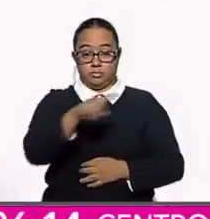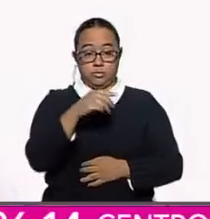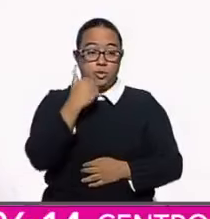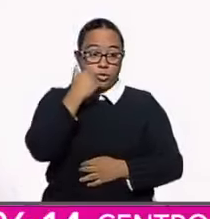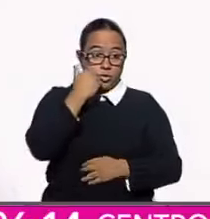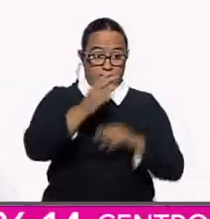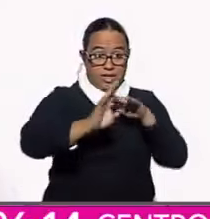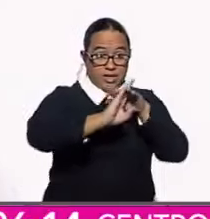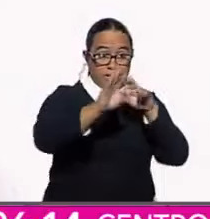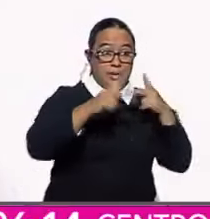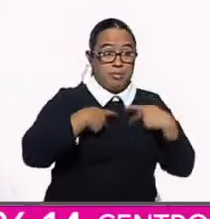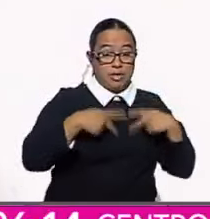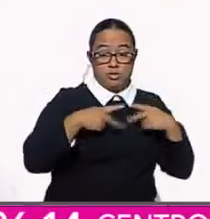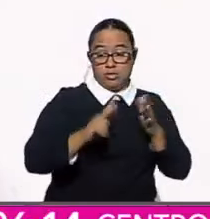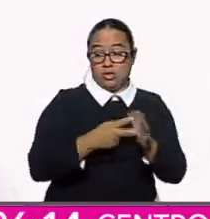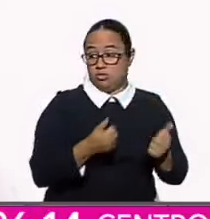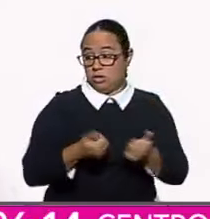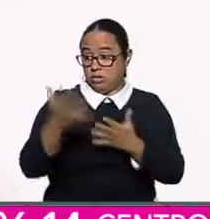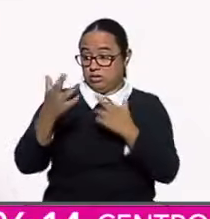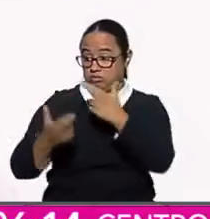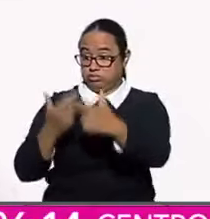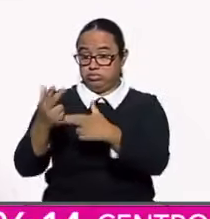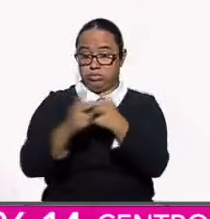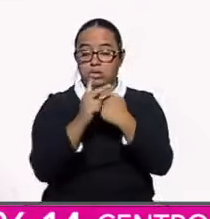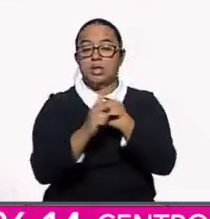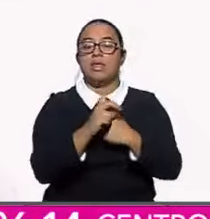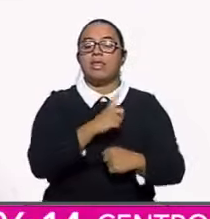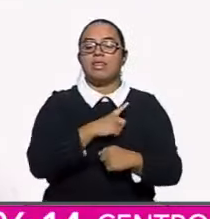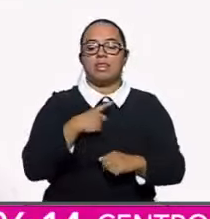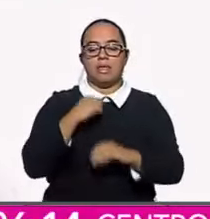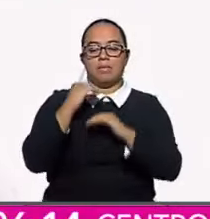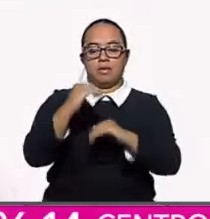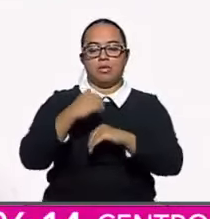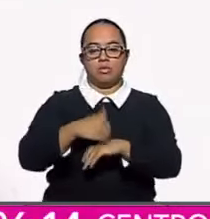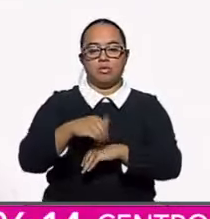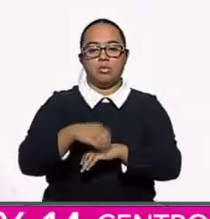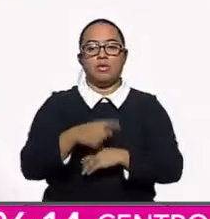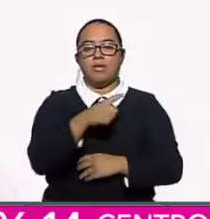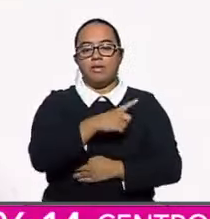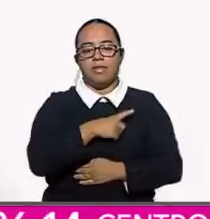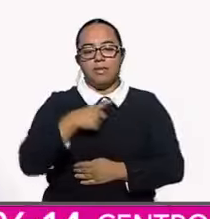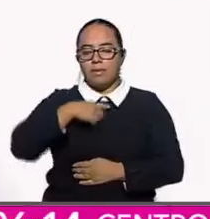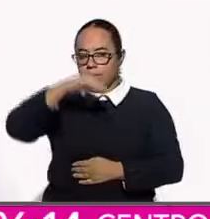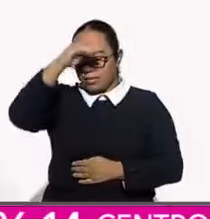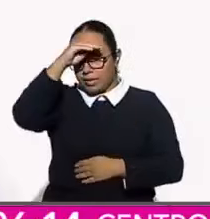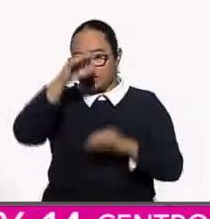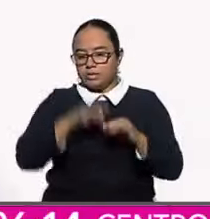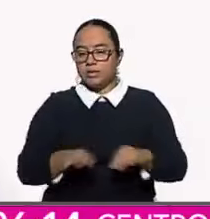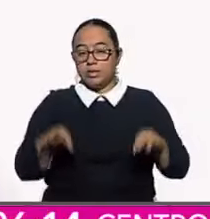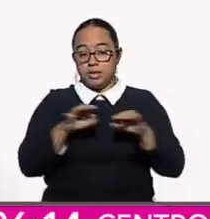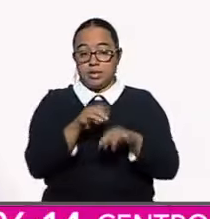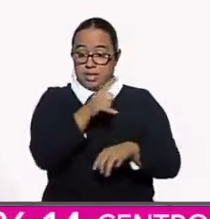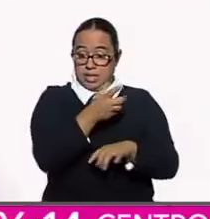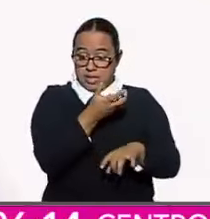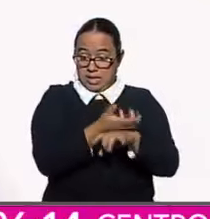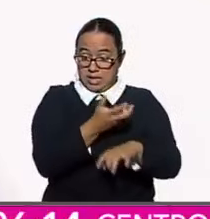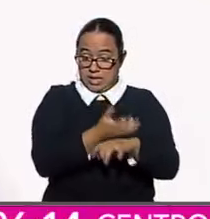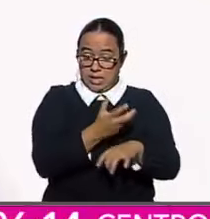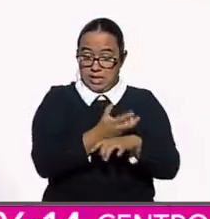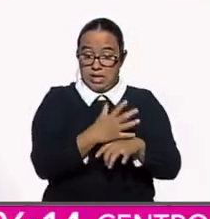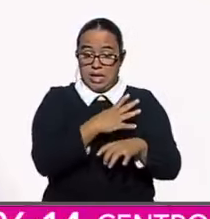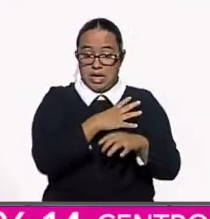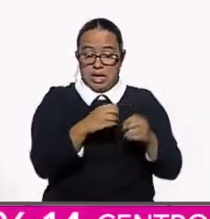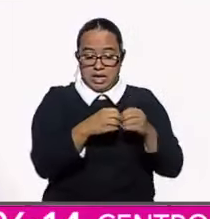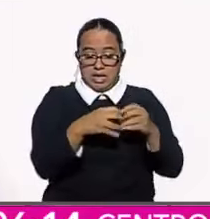deportaciones o cosas masivas. Ellos lo tendrán que sopesar, que es que Estados Unidos tiene un crecimiento